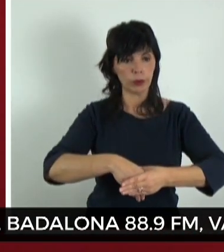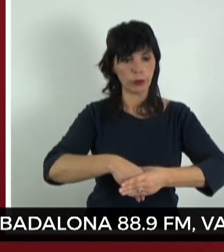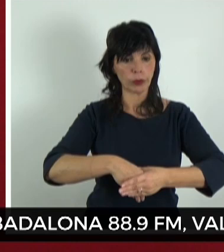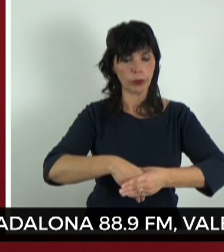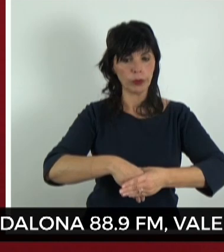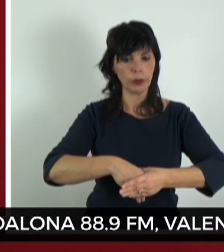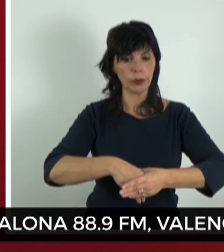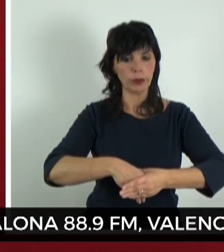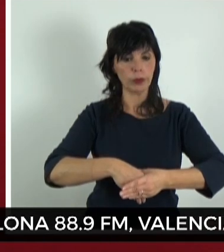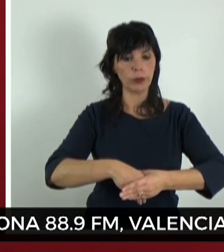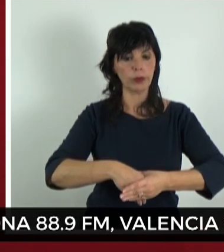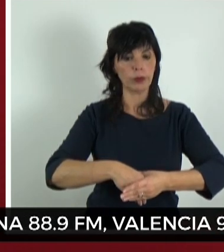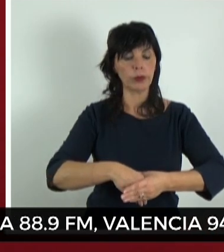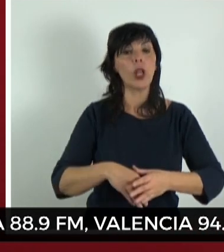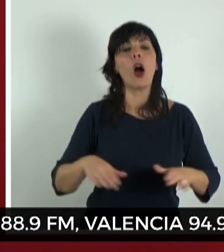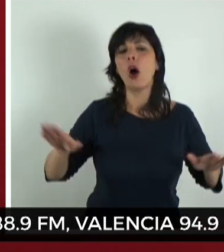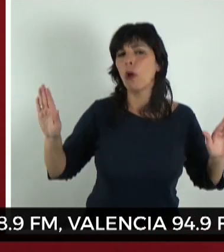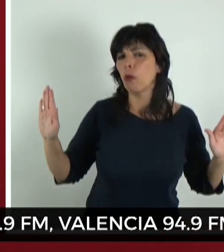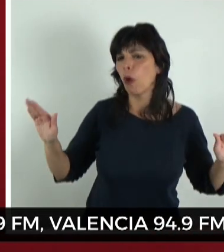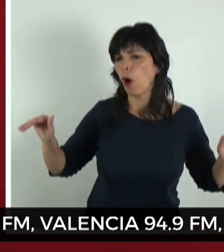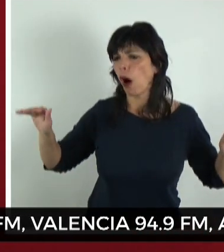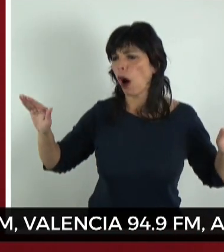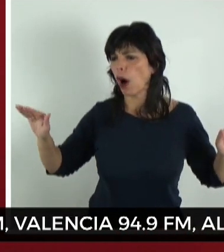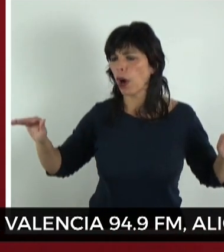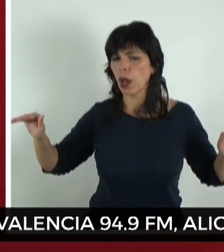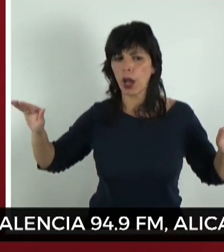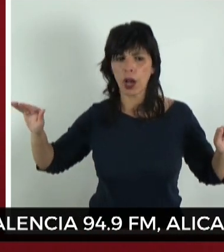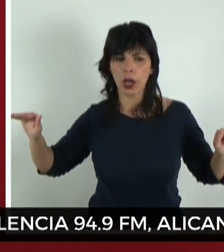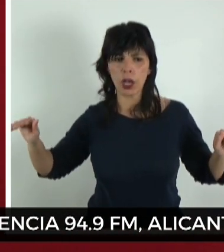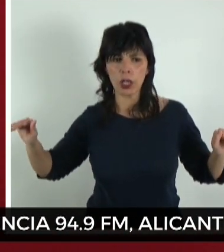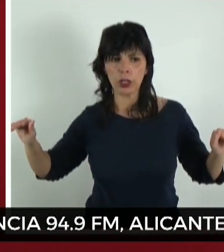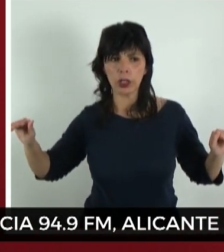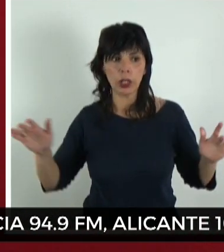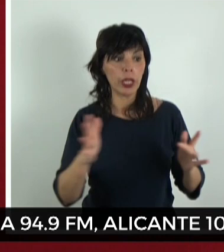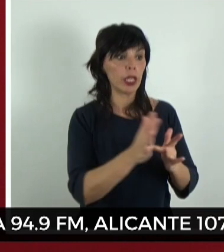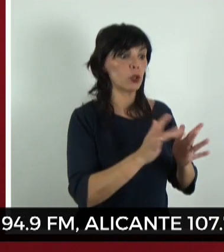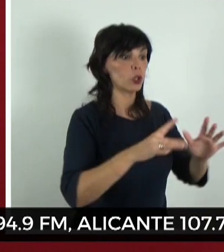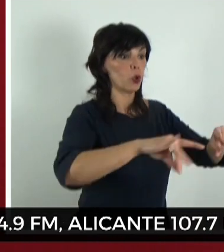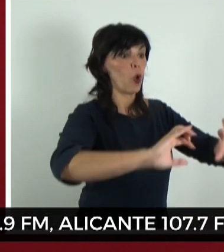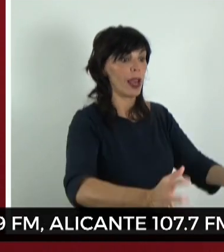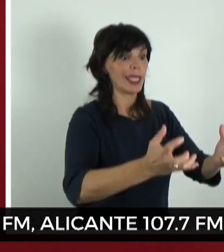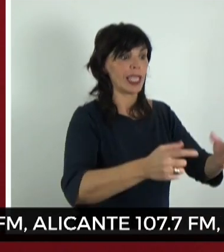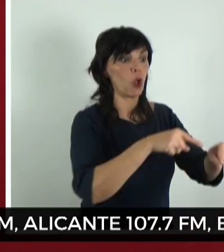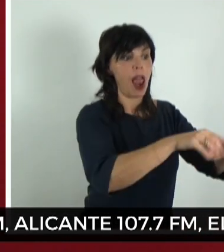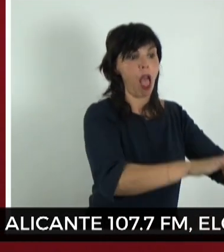que cuando los ángeles le vieron en el desierto